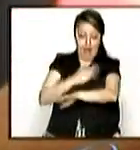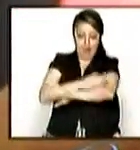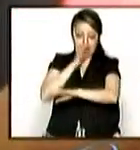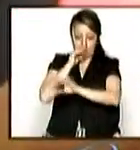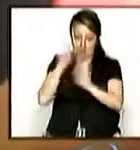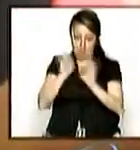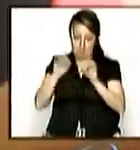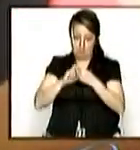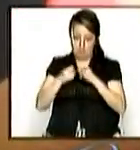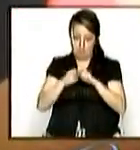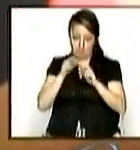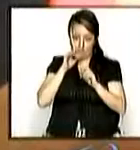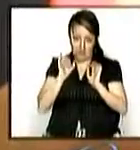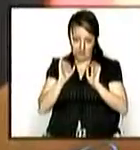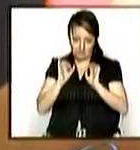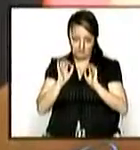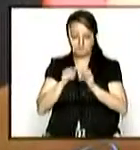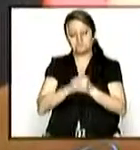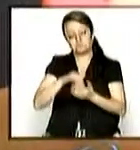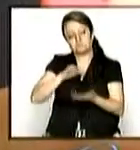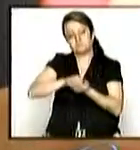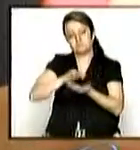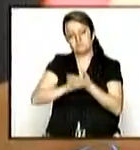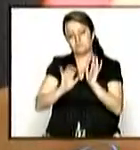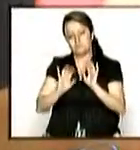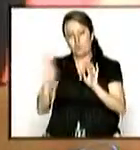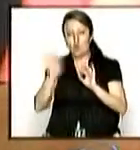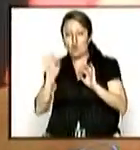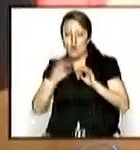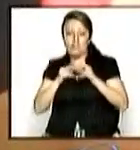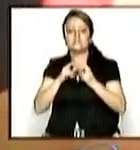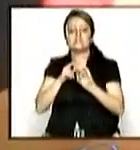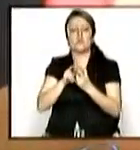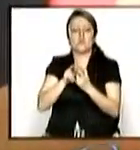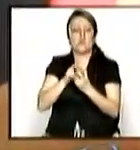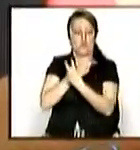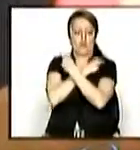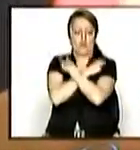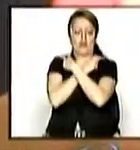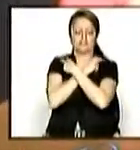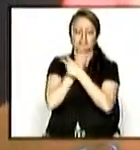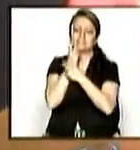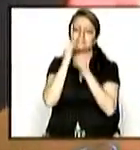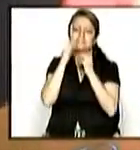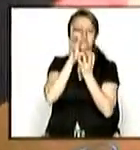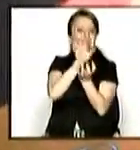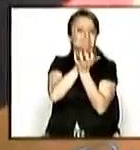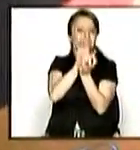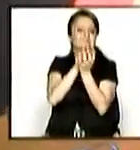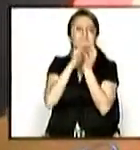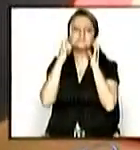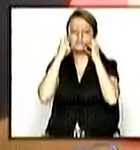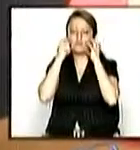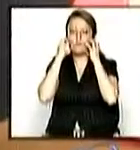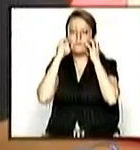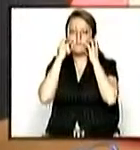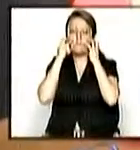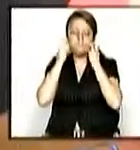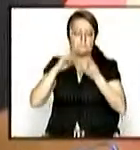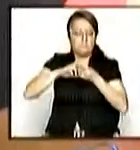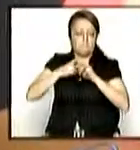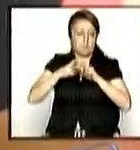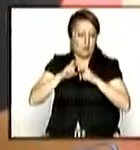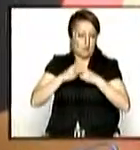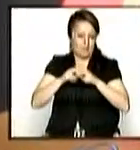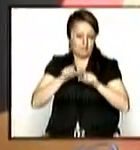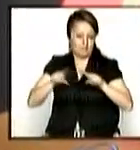por decir un lupus o etcétera, una artritis reumatoidea compleja, pues son pacientes que no son candidatos para implantes. Pero